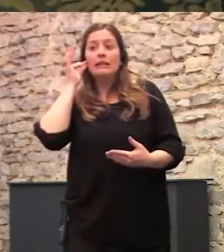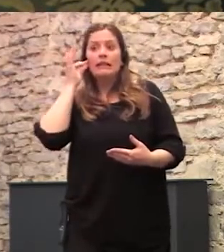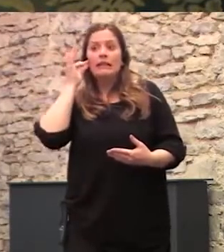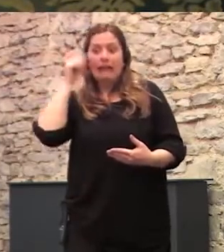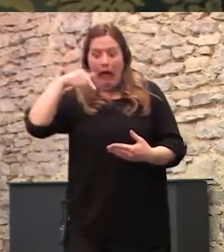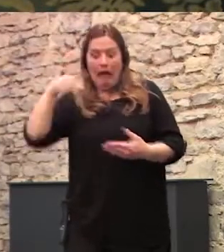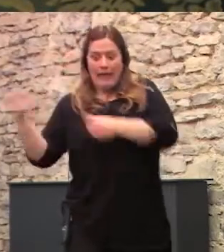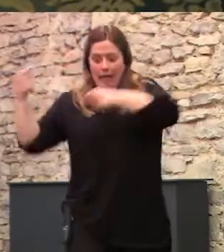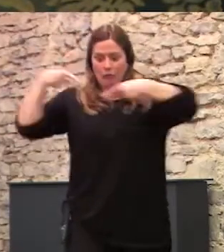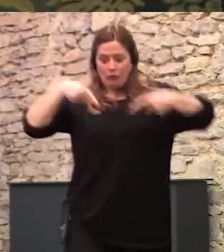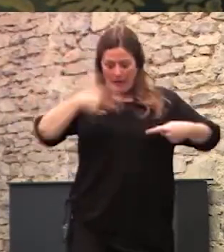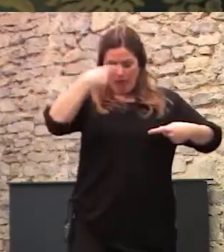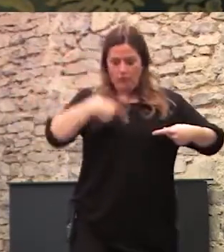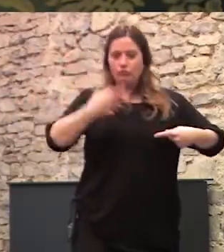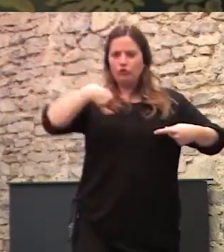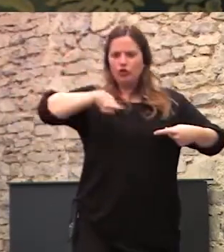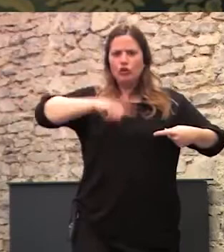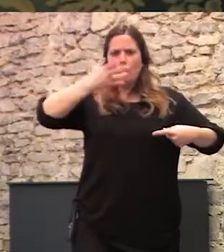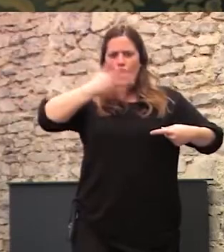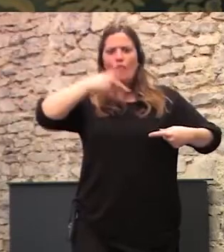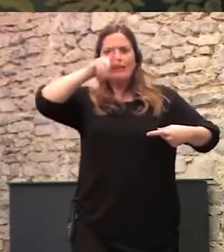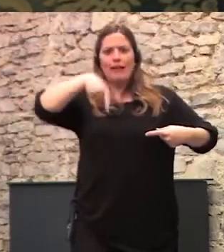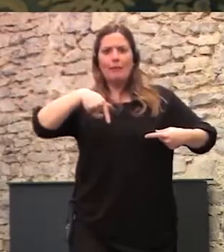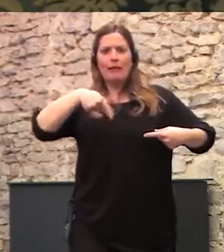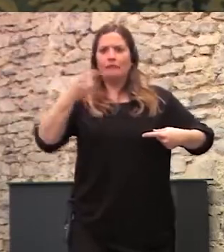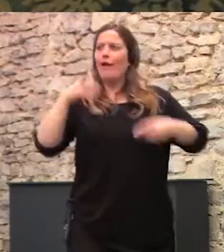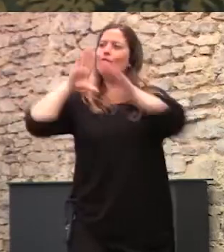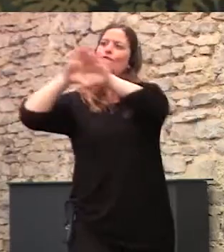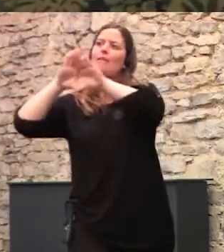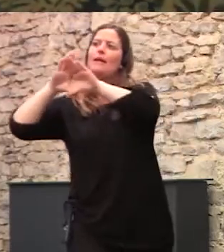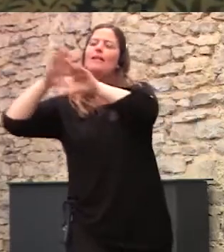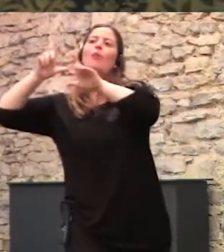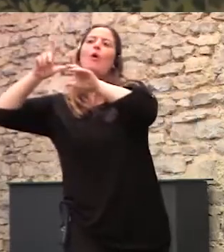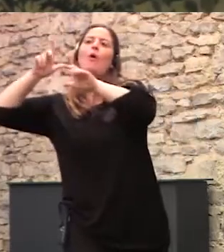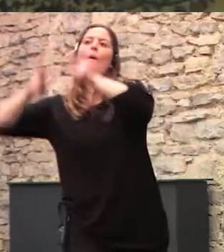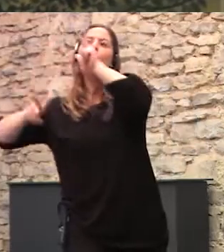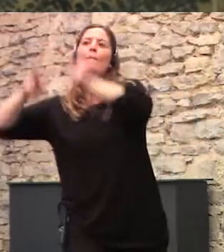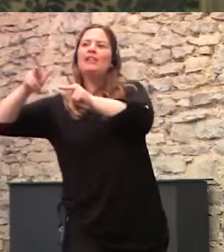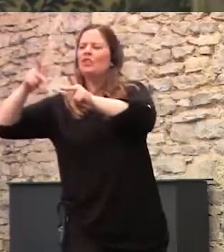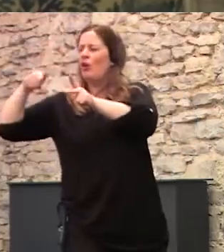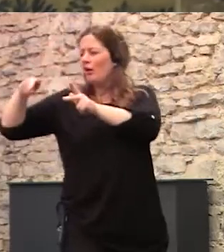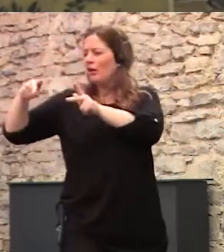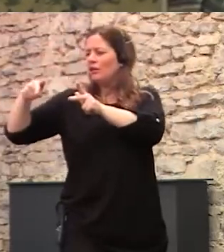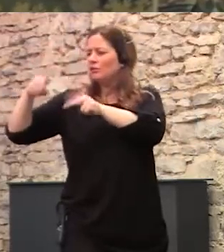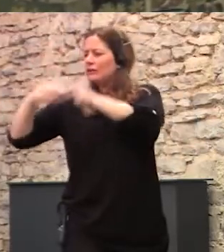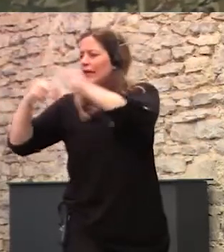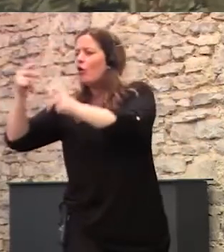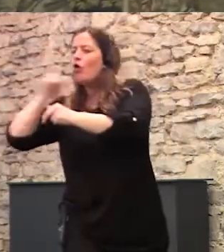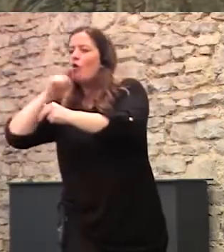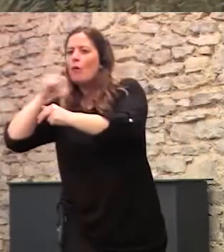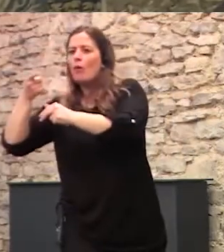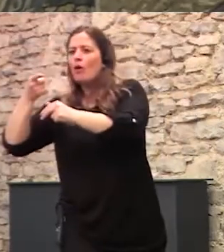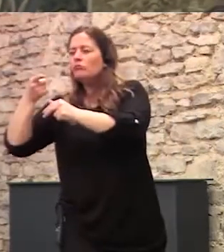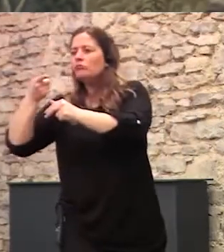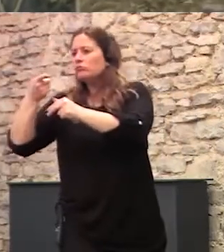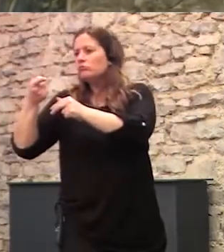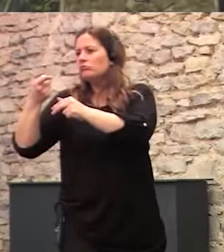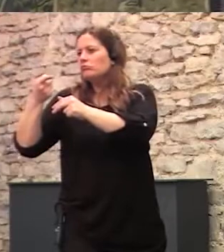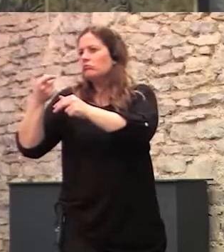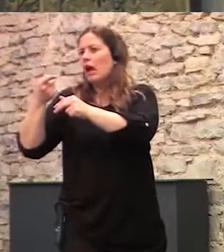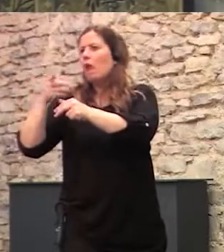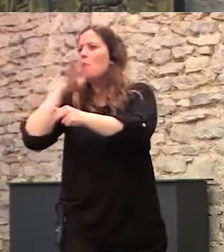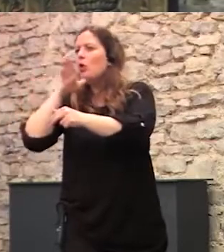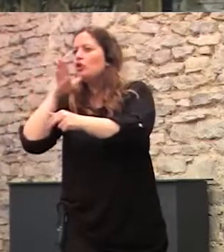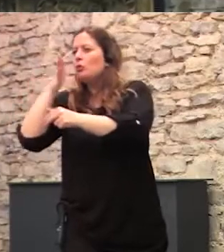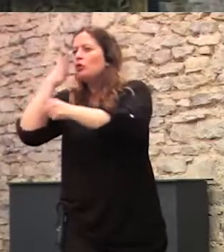también lo que un poco desde el feminismo vasco ya se ha articulado, cuáles son los ejes prioritarios de esta agenda. Entonces, ahí conocer. Y